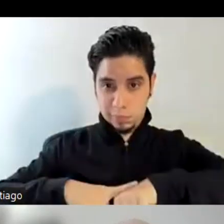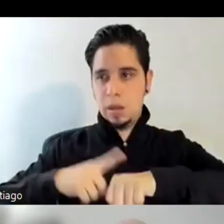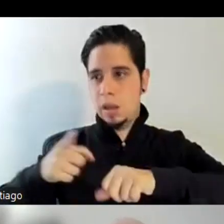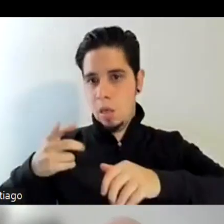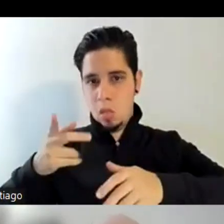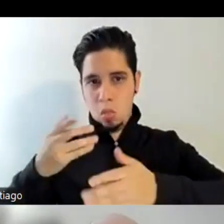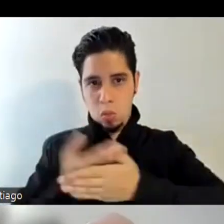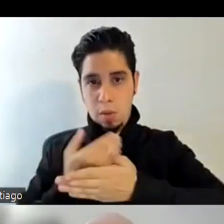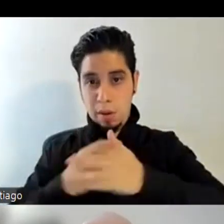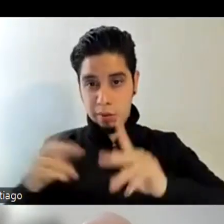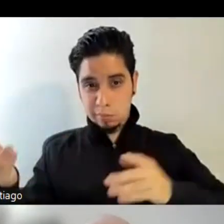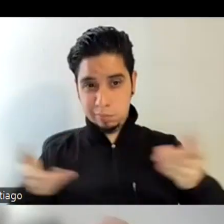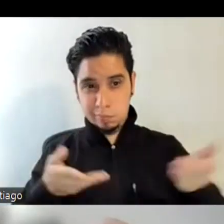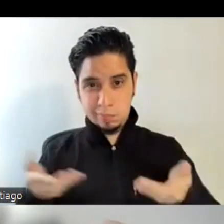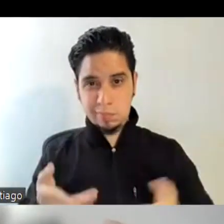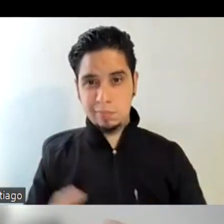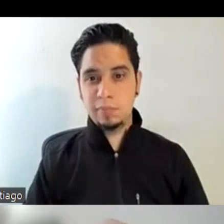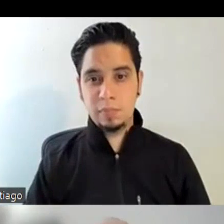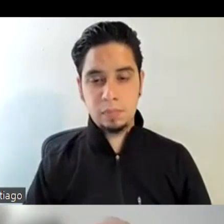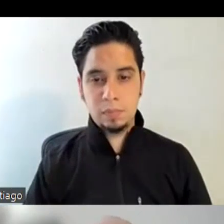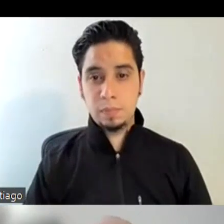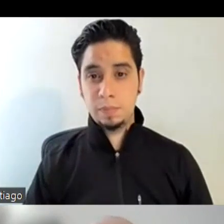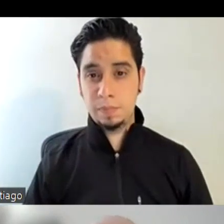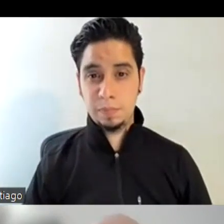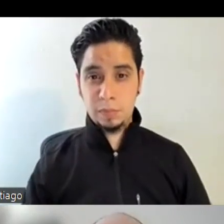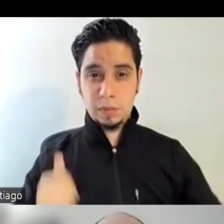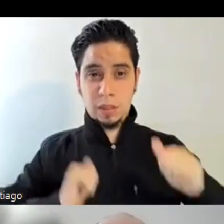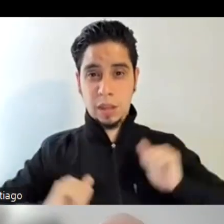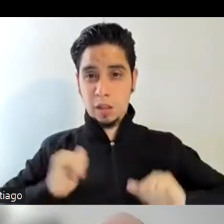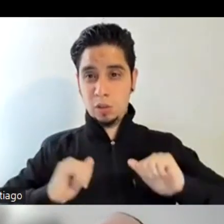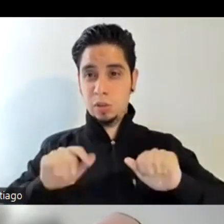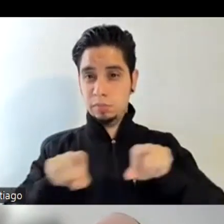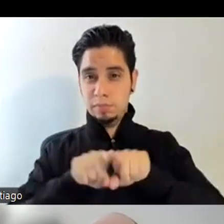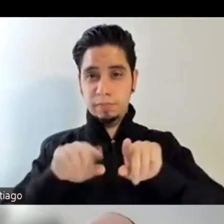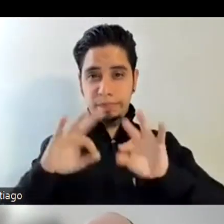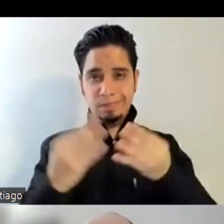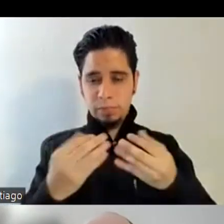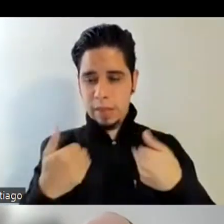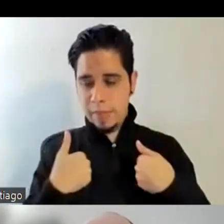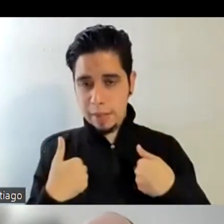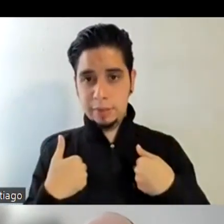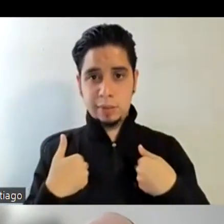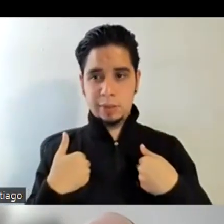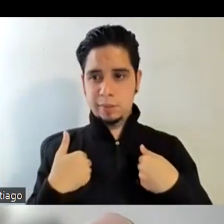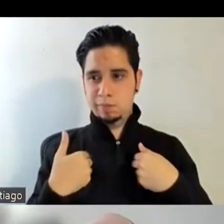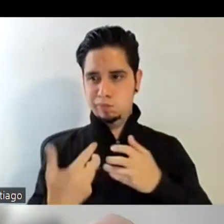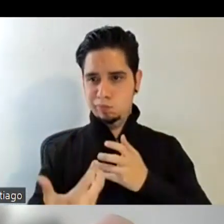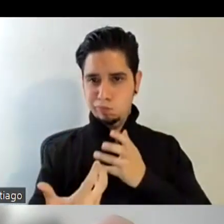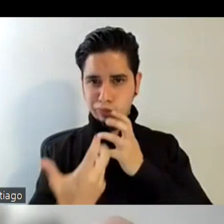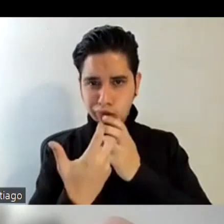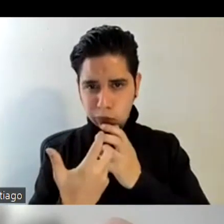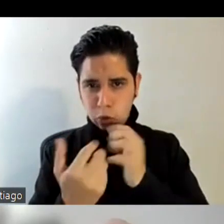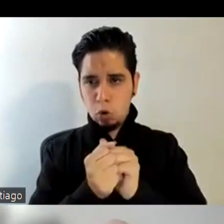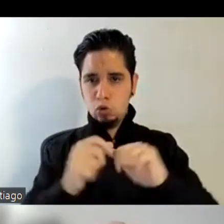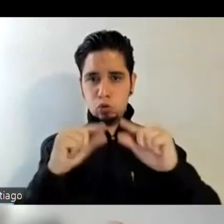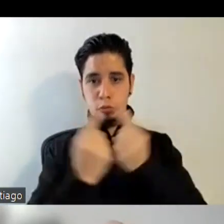Mira, qué cosas. Es que el teatro es una familia y eso es bien importante. Uno tener esa química de trabajo con su gente, su grupo, o sea,